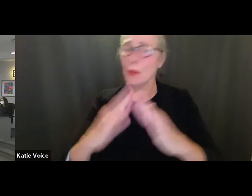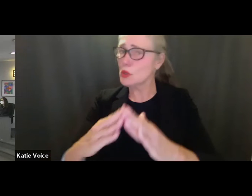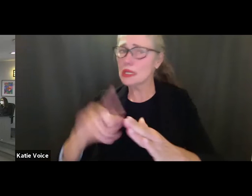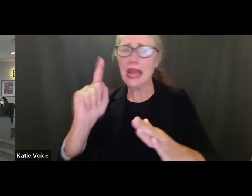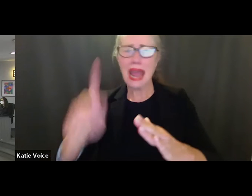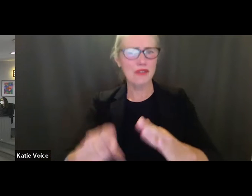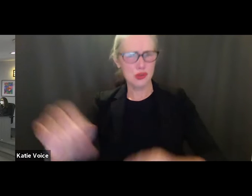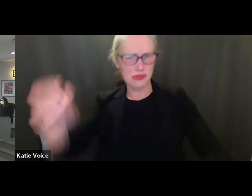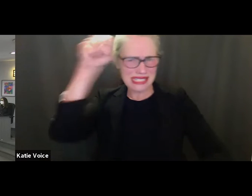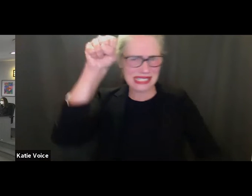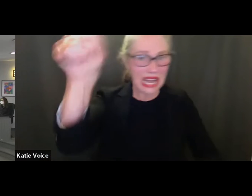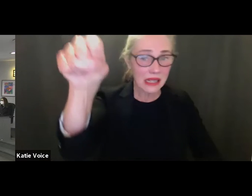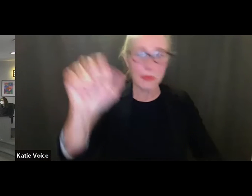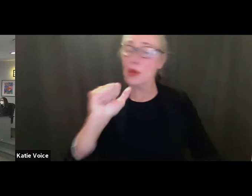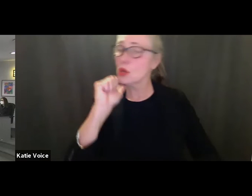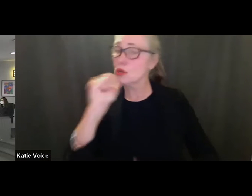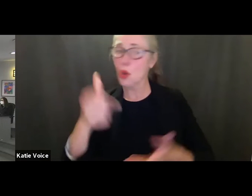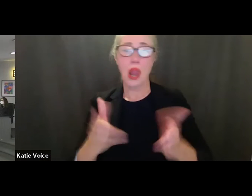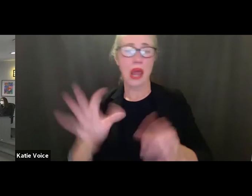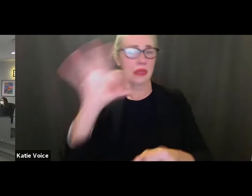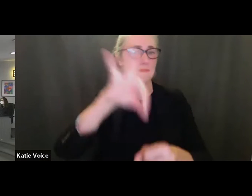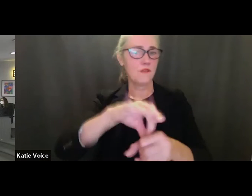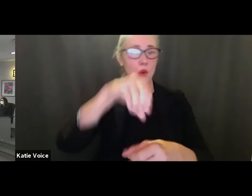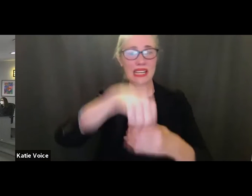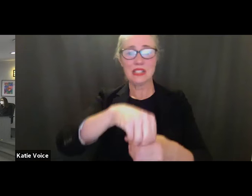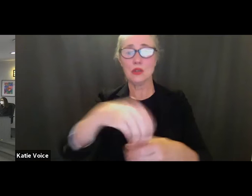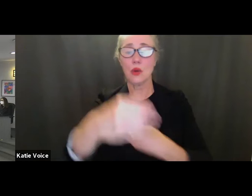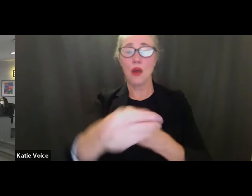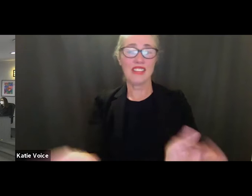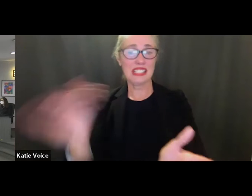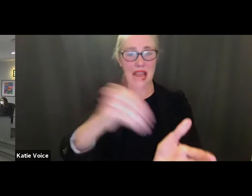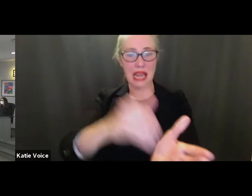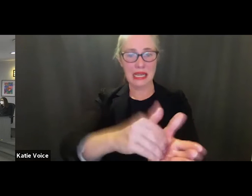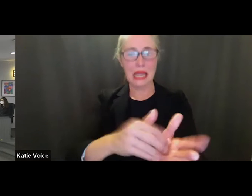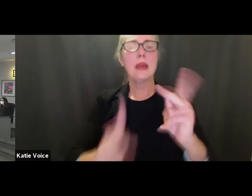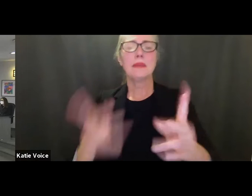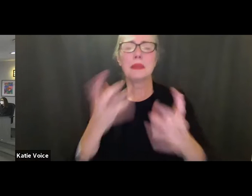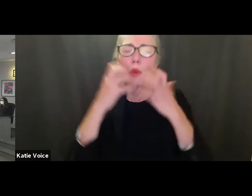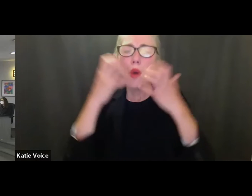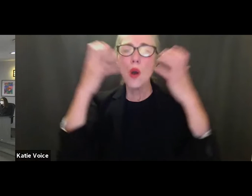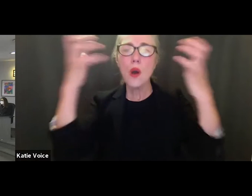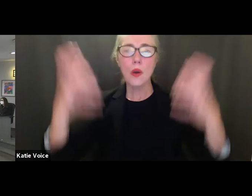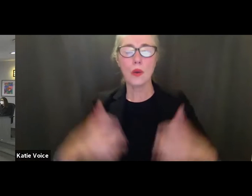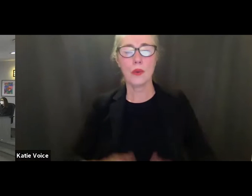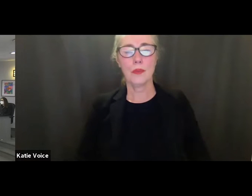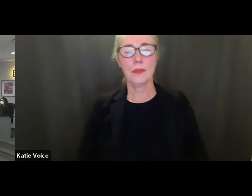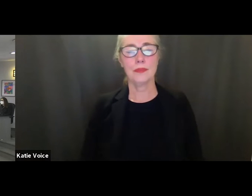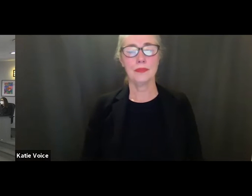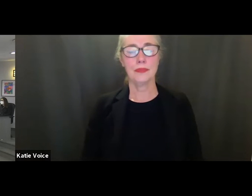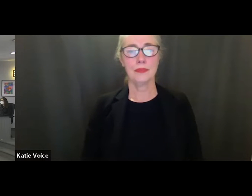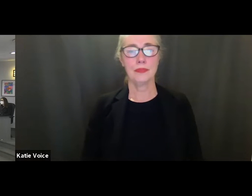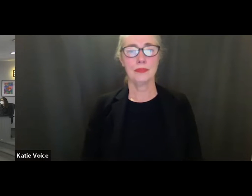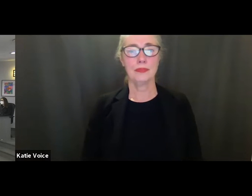esto, por favor, no dejen que ellas vuelvan a ser reelegidas nuevamente.